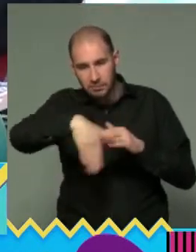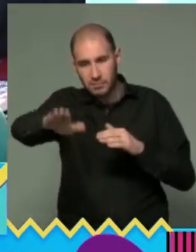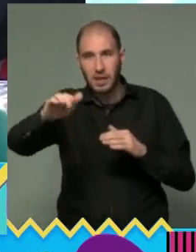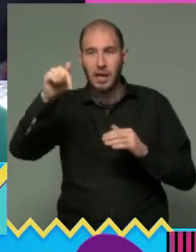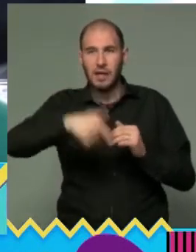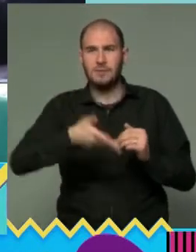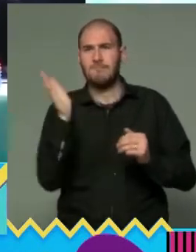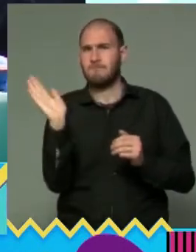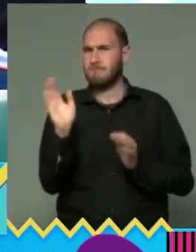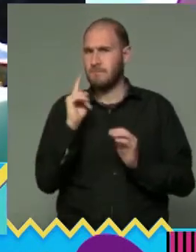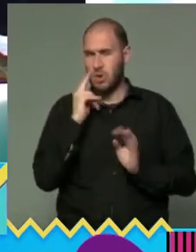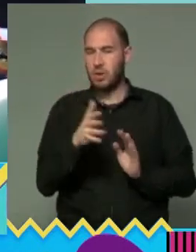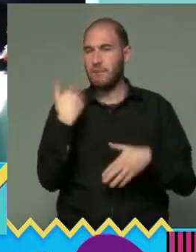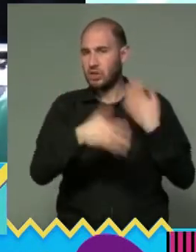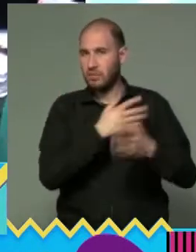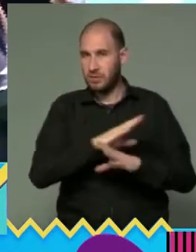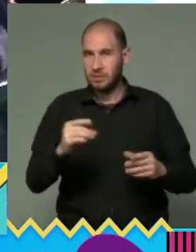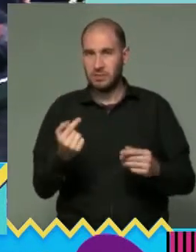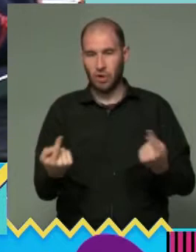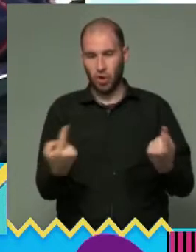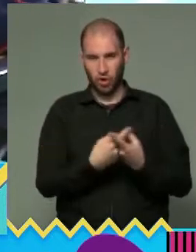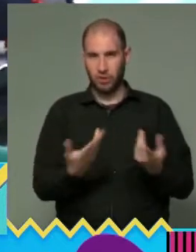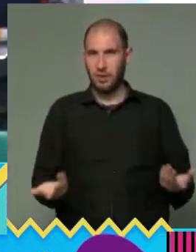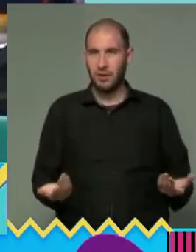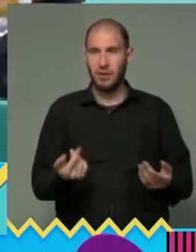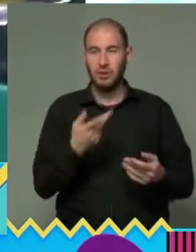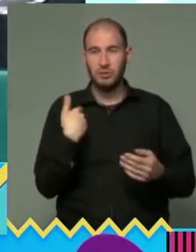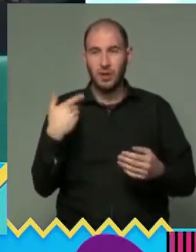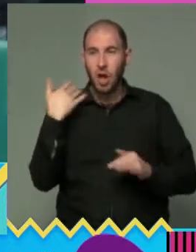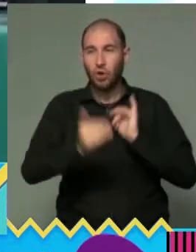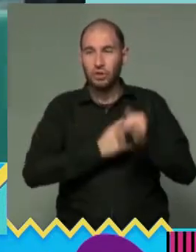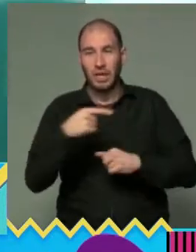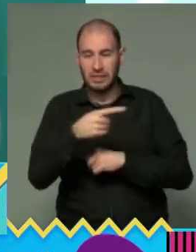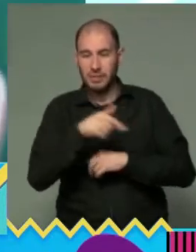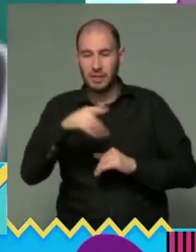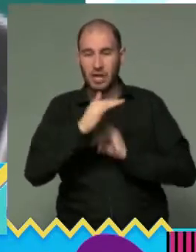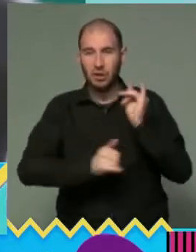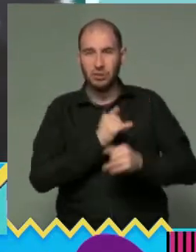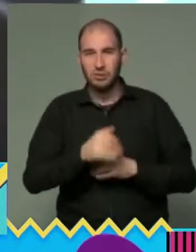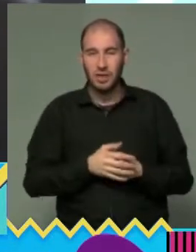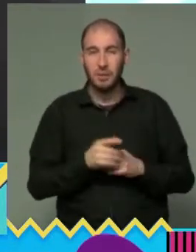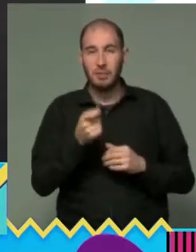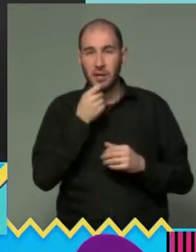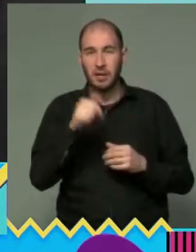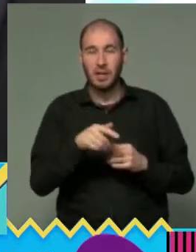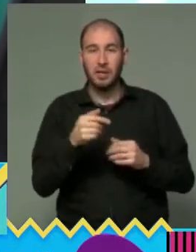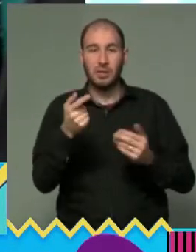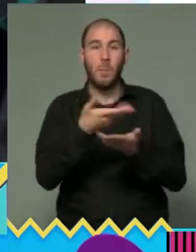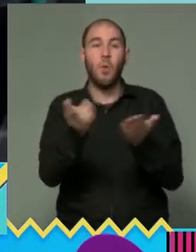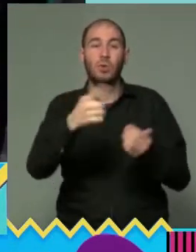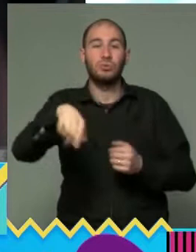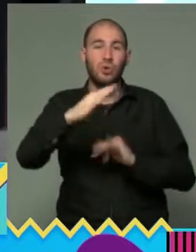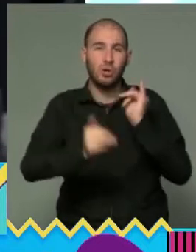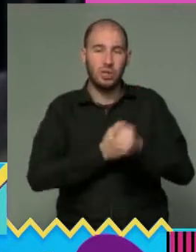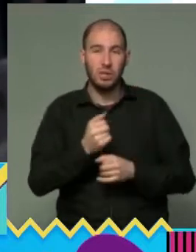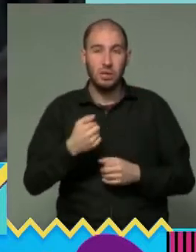fue aleccionador y dejaron de haber agresiones, y se contradice con justamente lo que venimos de pasar en estas semanas, donde no solamente el caso de la Rawson fue público, claro, pero